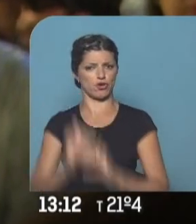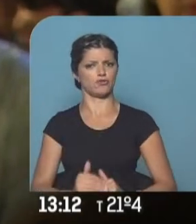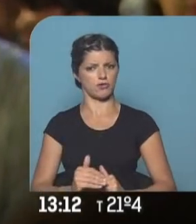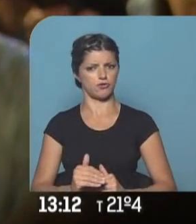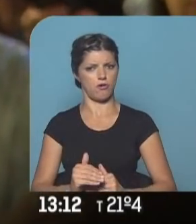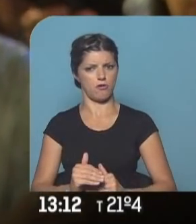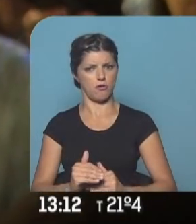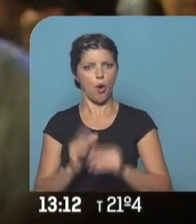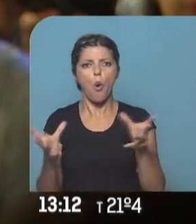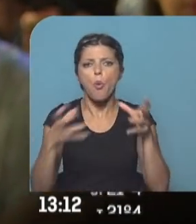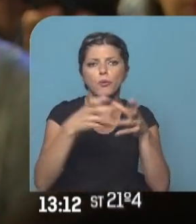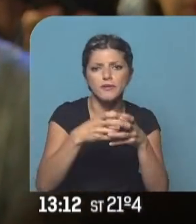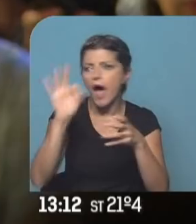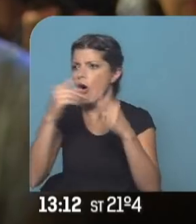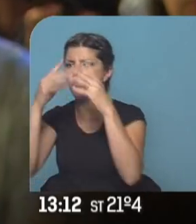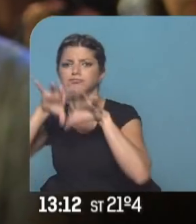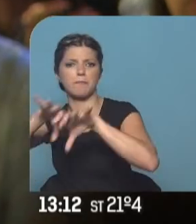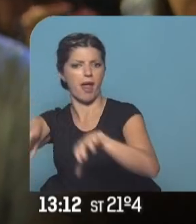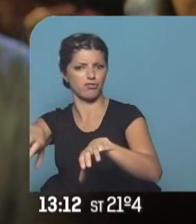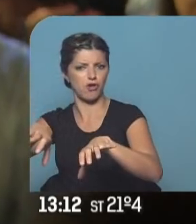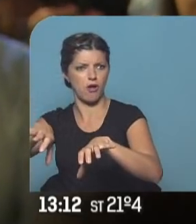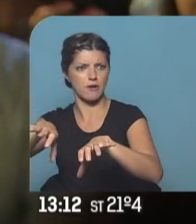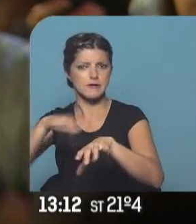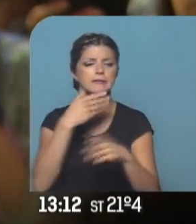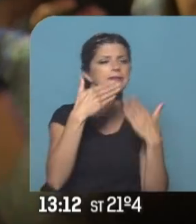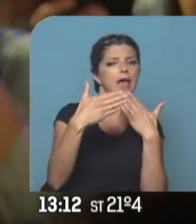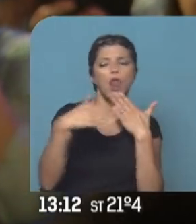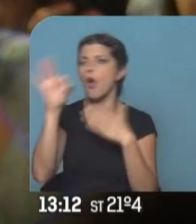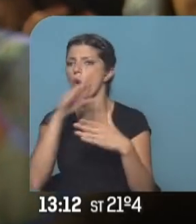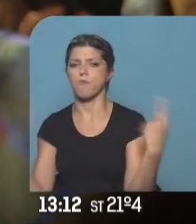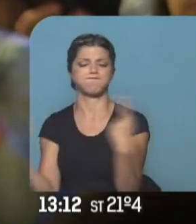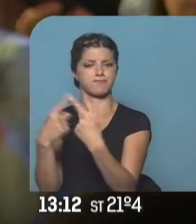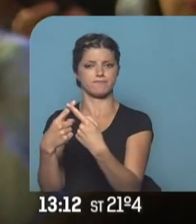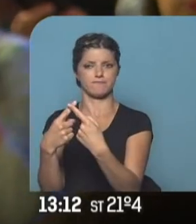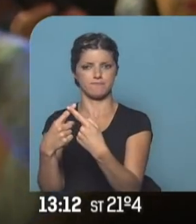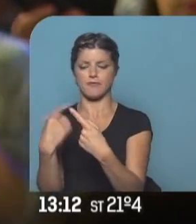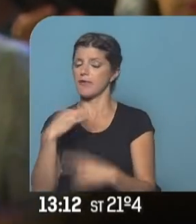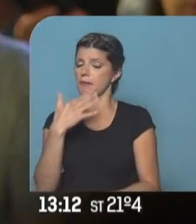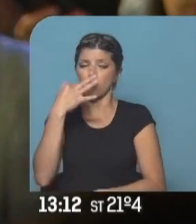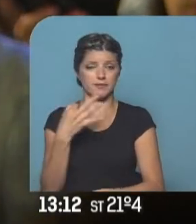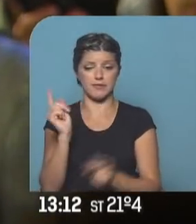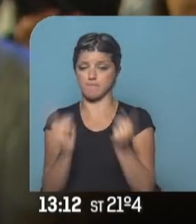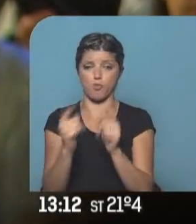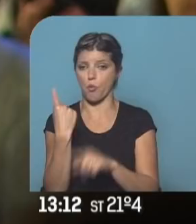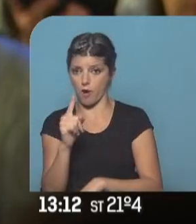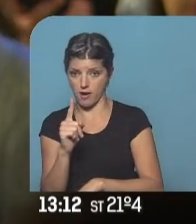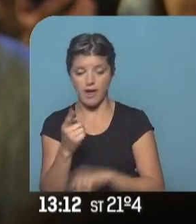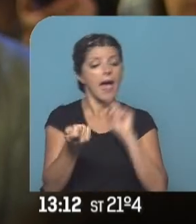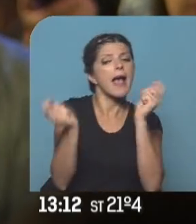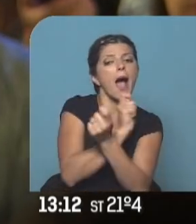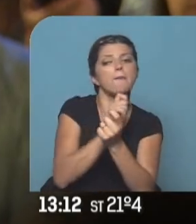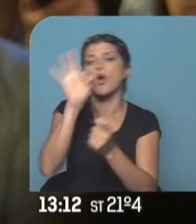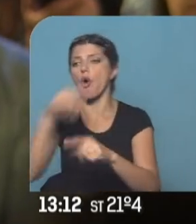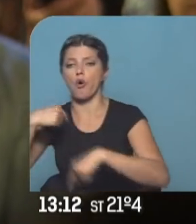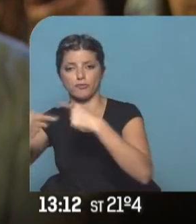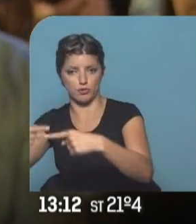entre unidad o división, entre diálogo o confrontación. entre cambio o